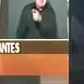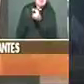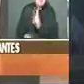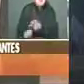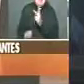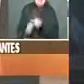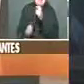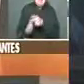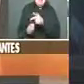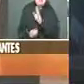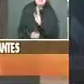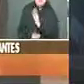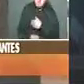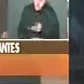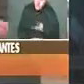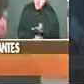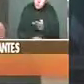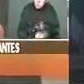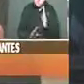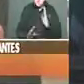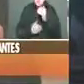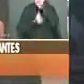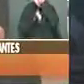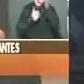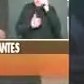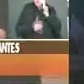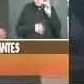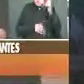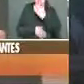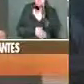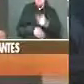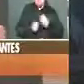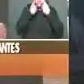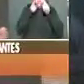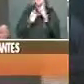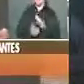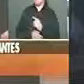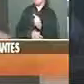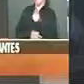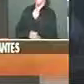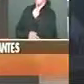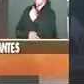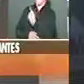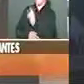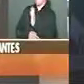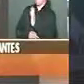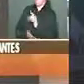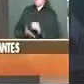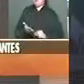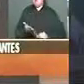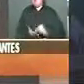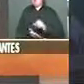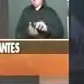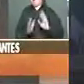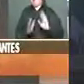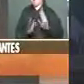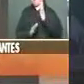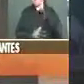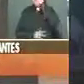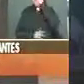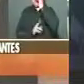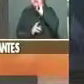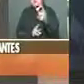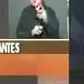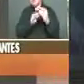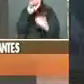una negociación como está planteada. Pues con la guerrilla de las FARC, Juan Manuel Santos ha sido el primero en decir que no la firmó porque reconoció que había